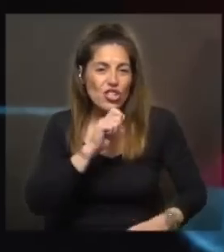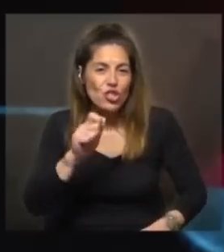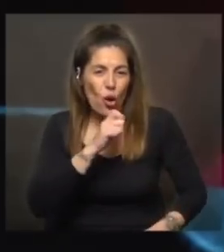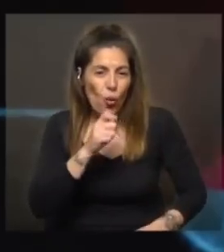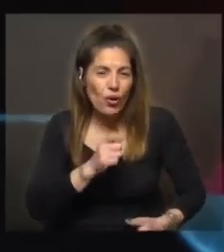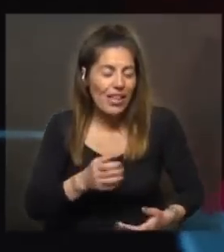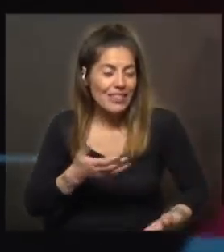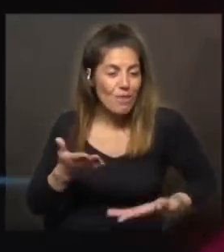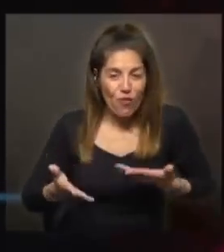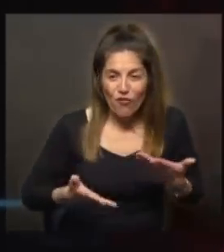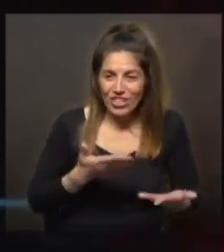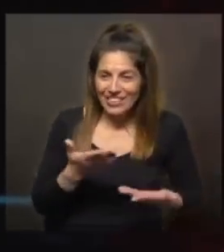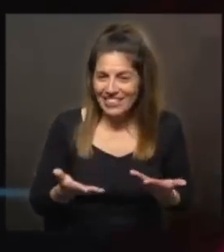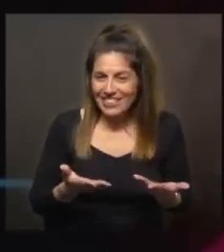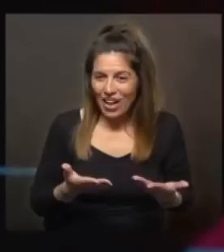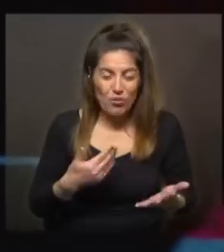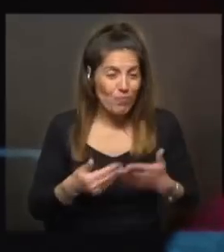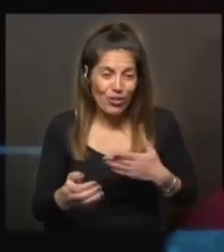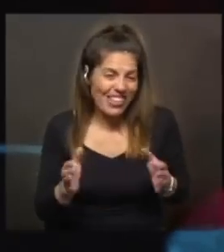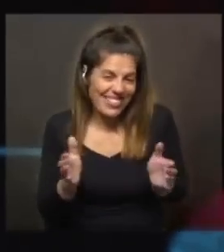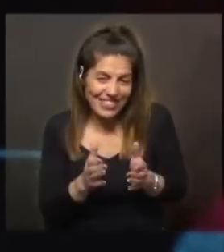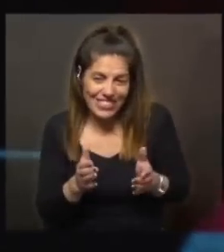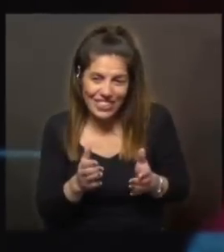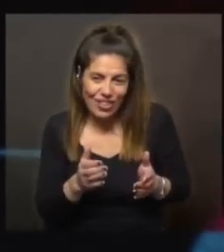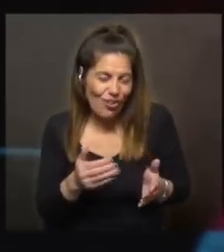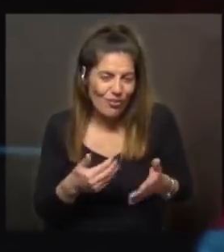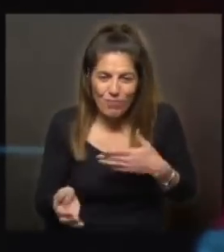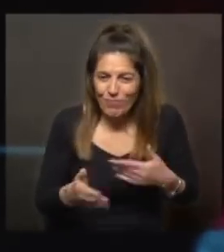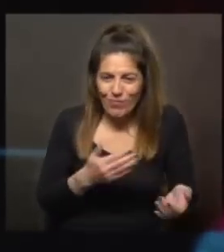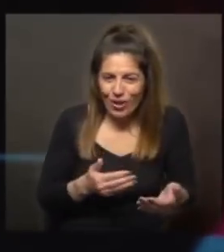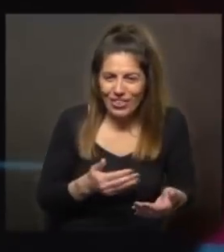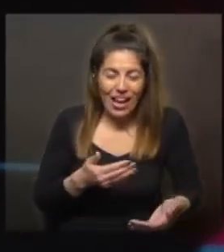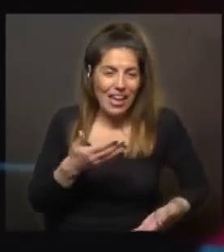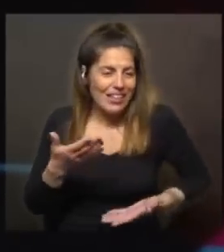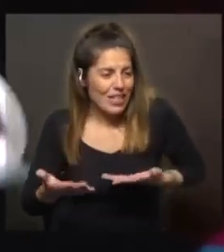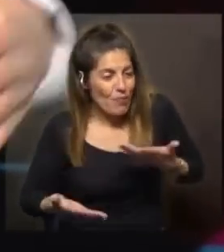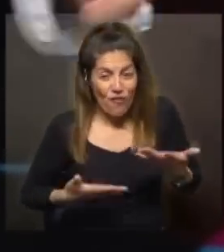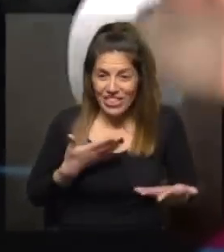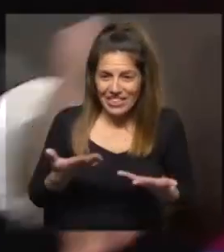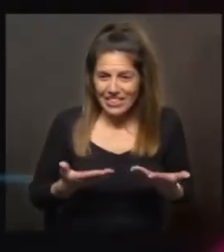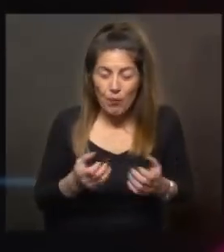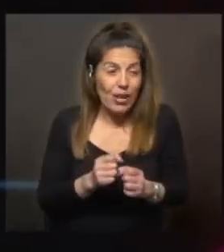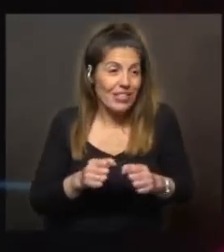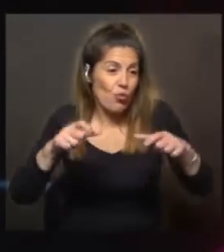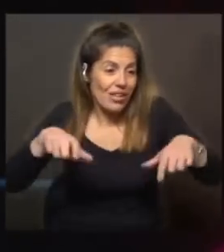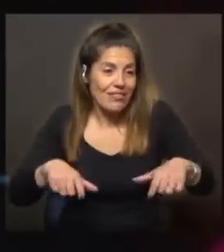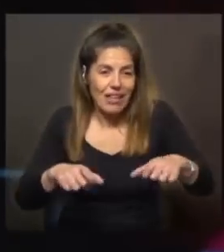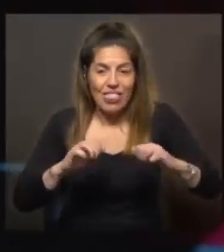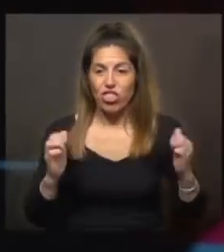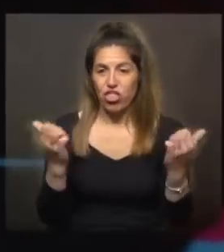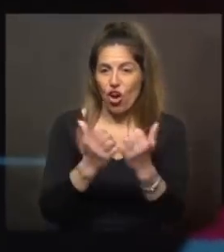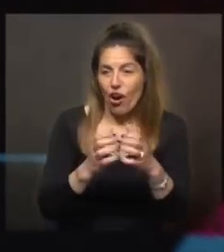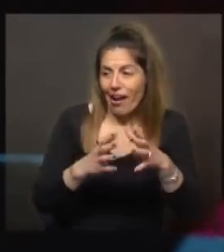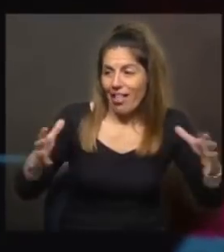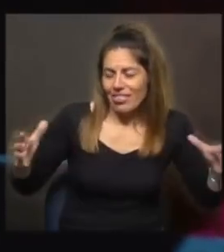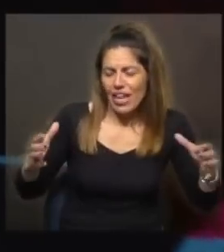te moviliza la adrenalina no importa el tamaño el escenario es más de lo mismo puede ser un estadio gigante o un bolsito chiquito